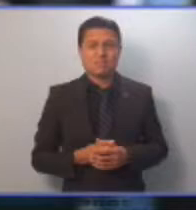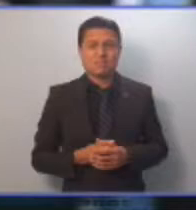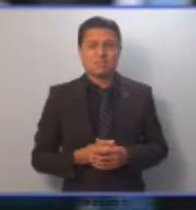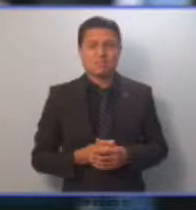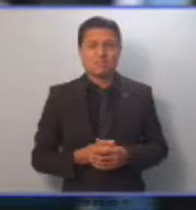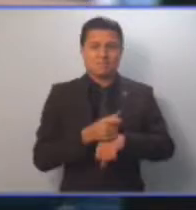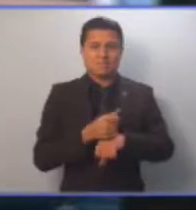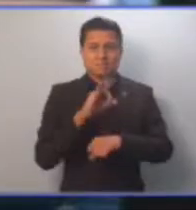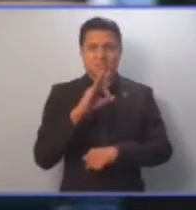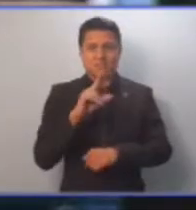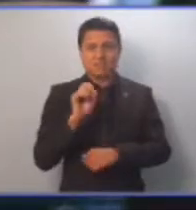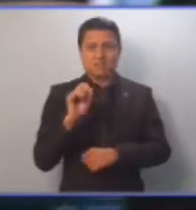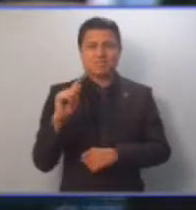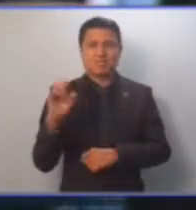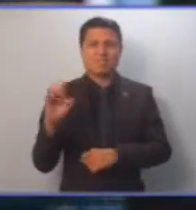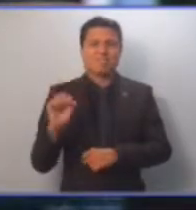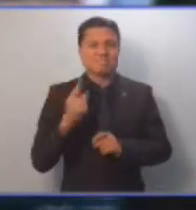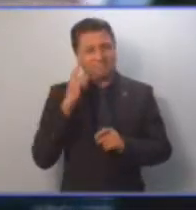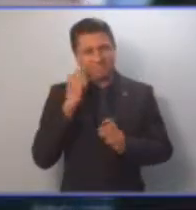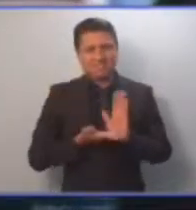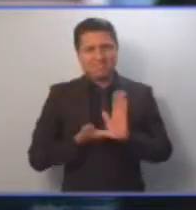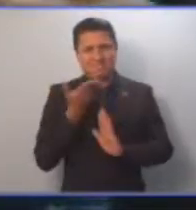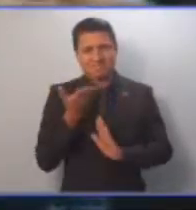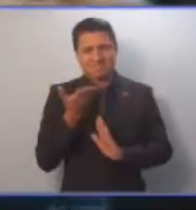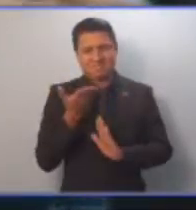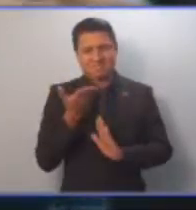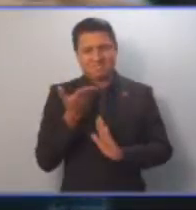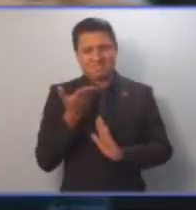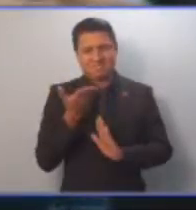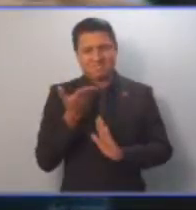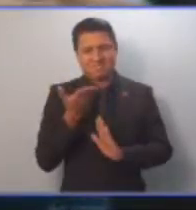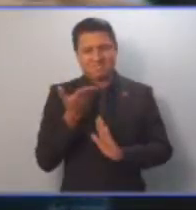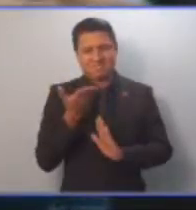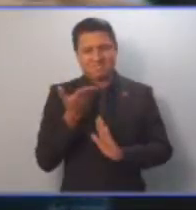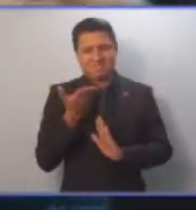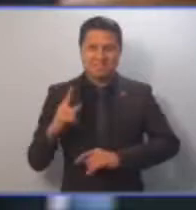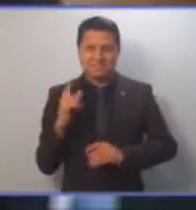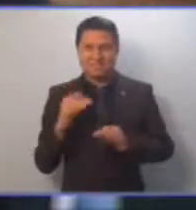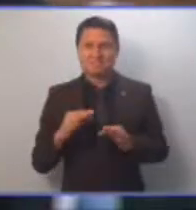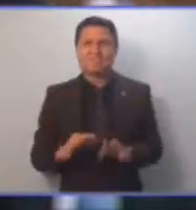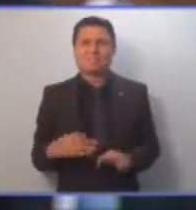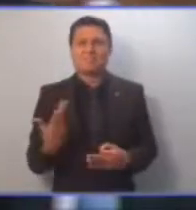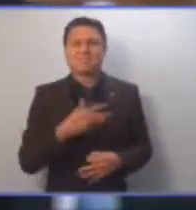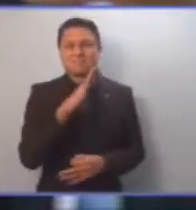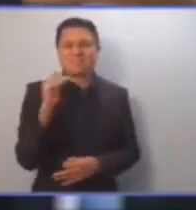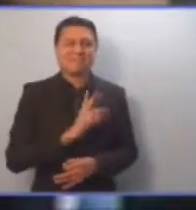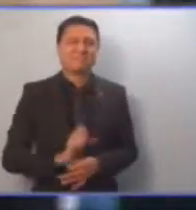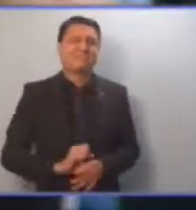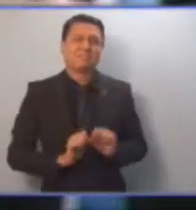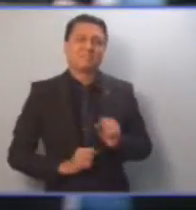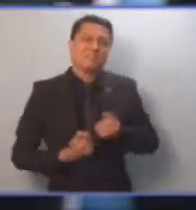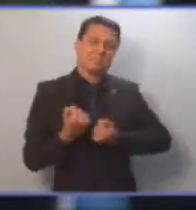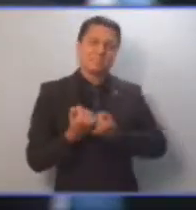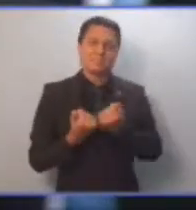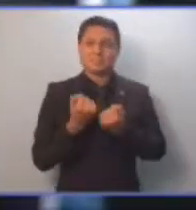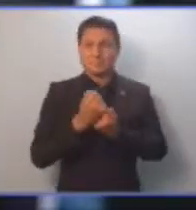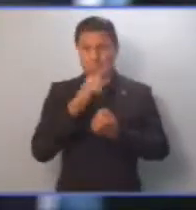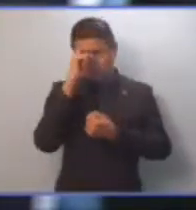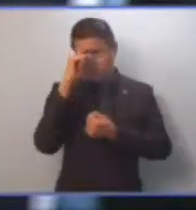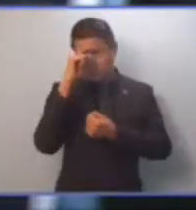FUSATE desarrolla una buena labor. El gobierno de El Salvador ha estado anuente a apoyar la labor